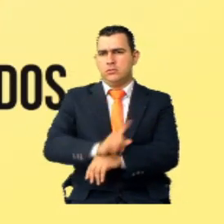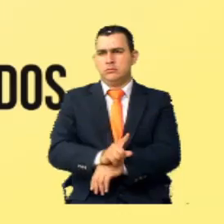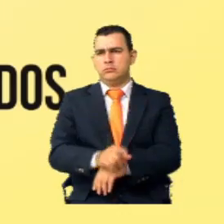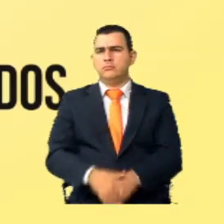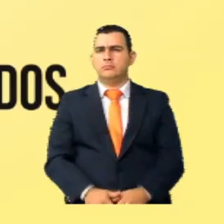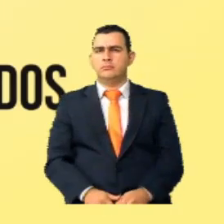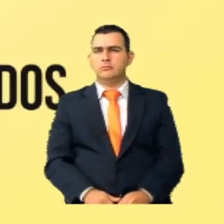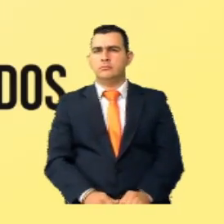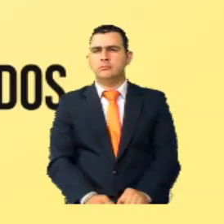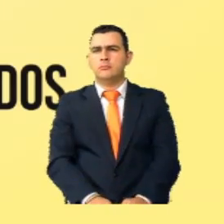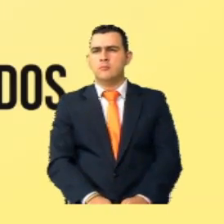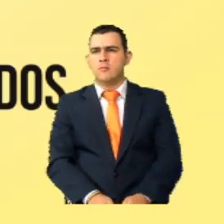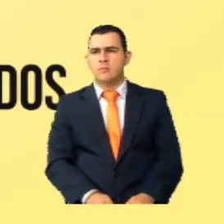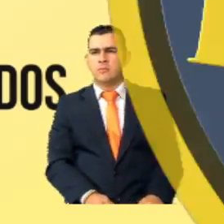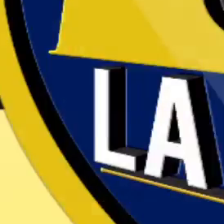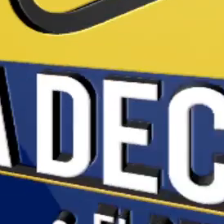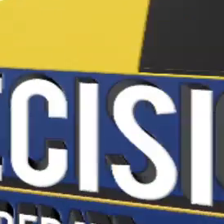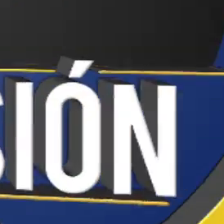segundos.